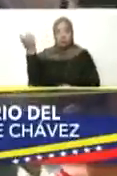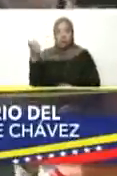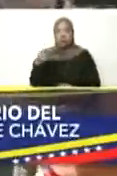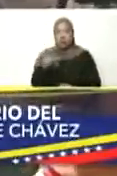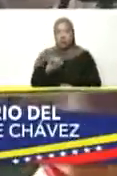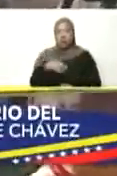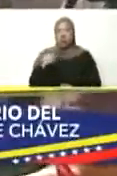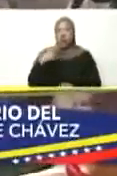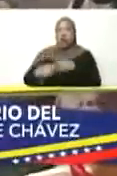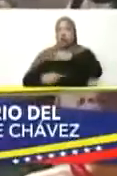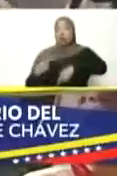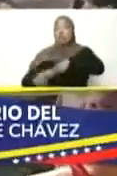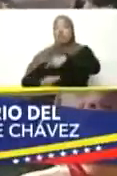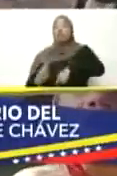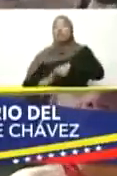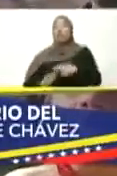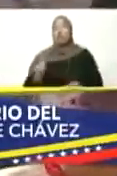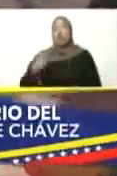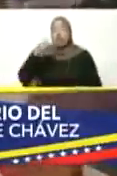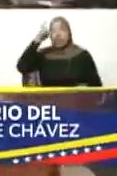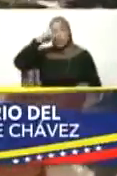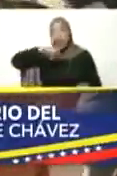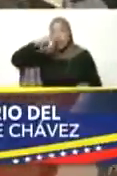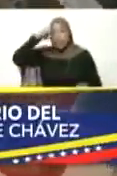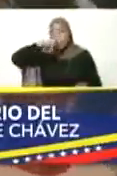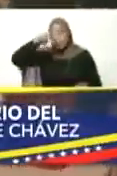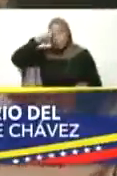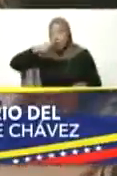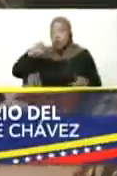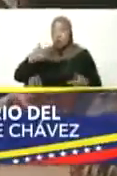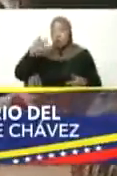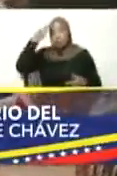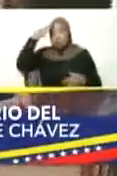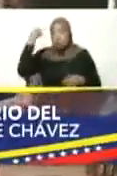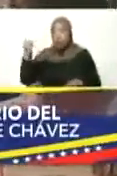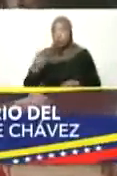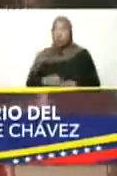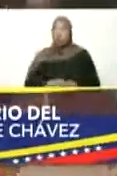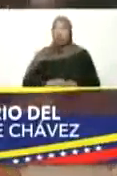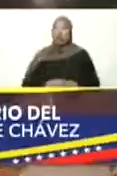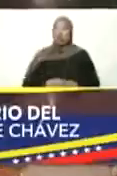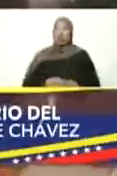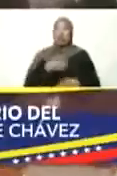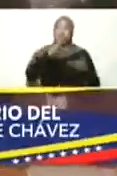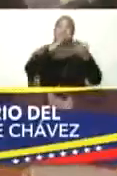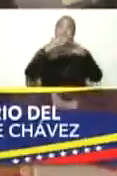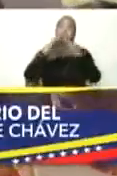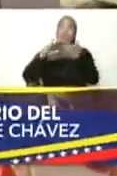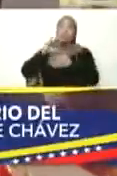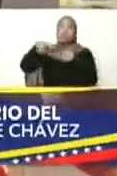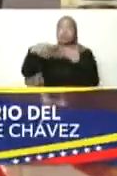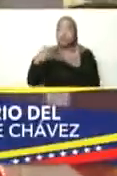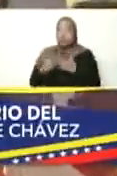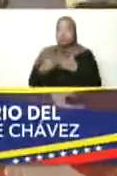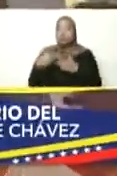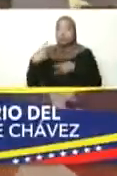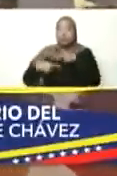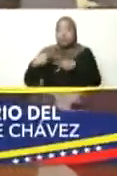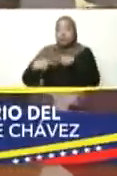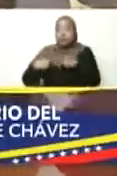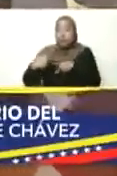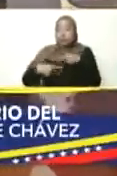Y eso es lo que son estos niños y niñas, y por eso invertimos. La comuna, todas las unidades de producción